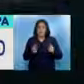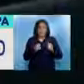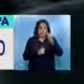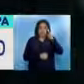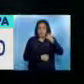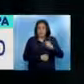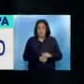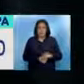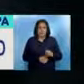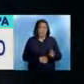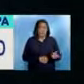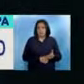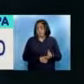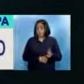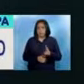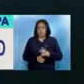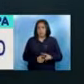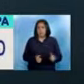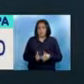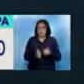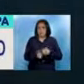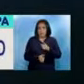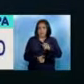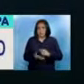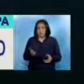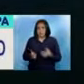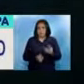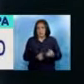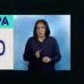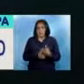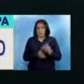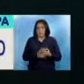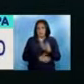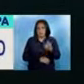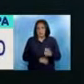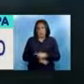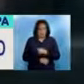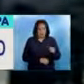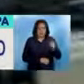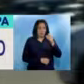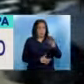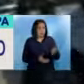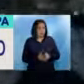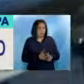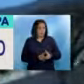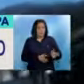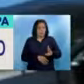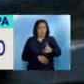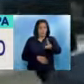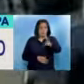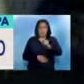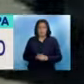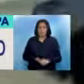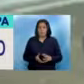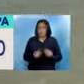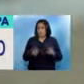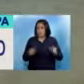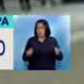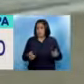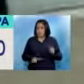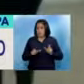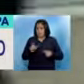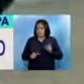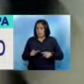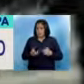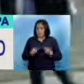A toda marcha, las autoridades eran perseguidas por las carreteras de Arequipa. Ellos habían emprendido la huida de una turba de decenas de